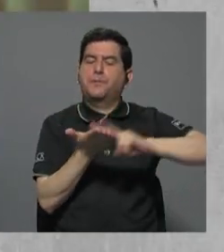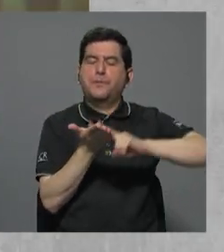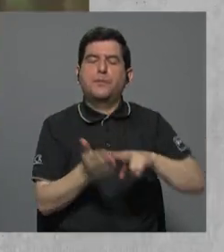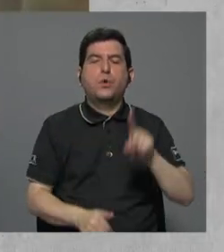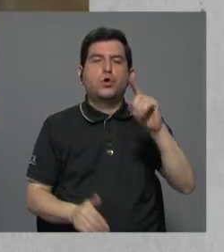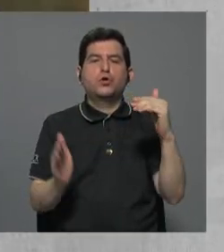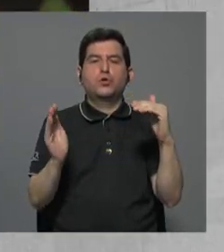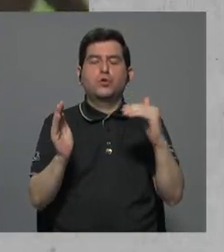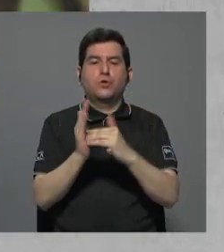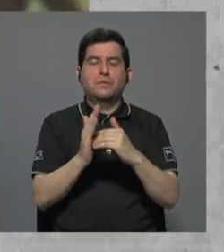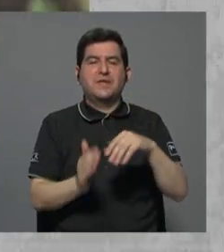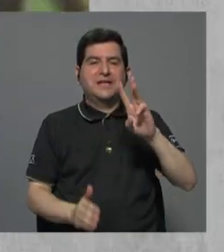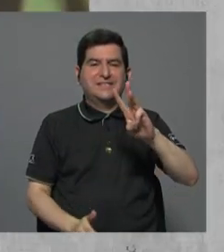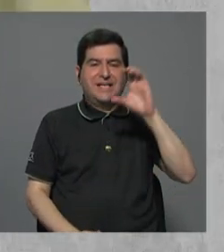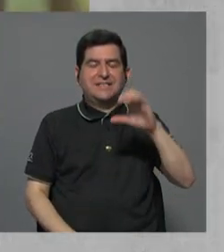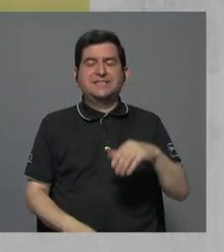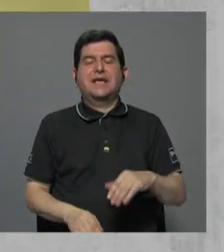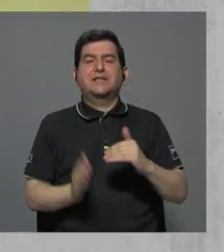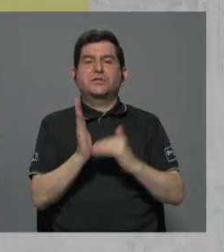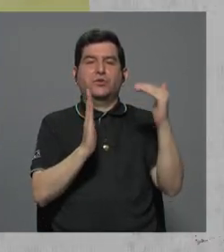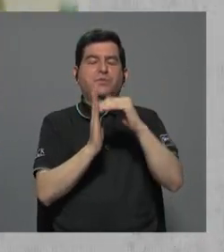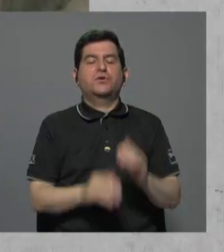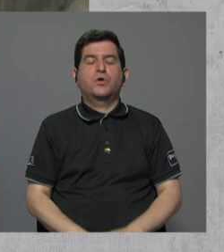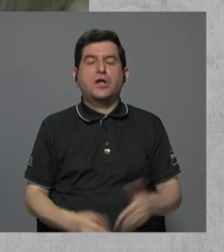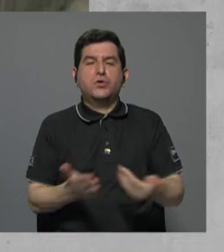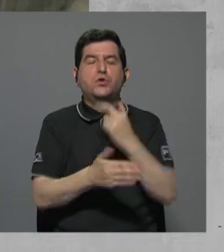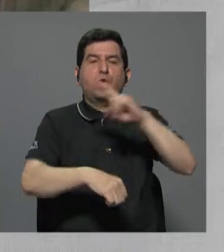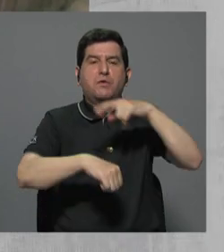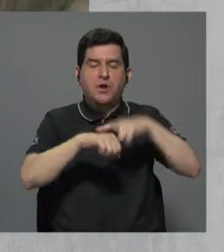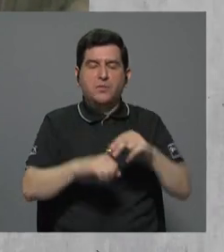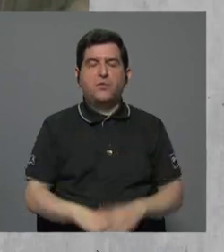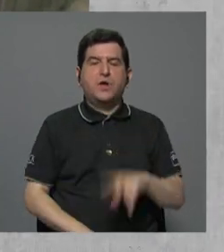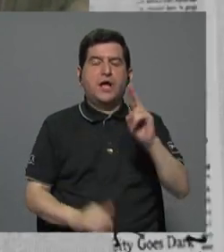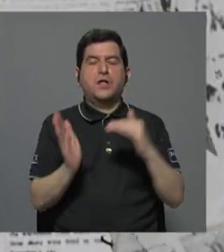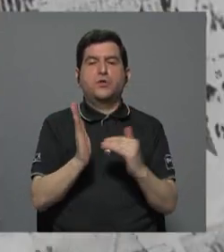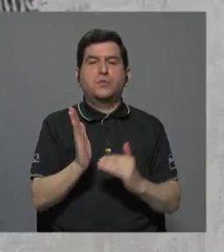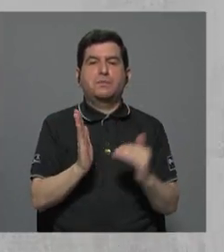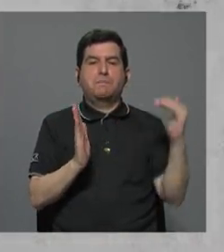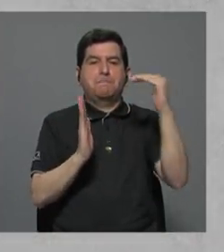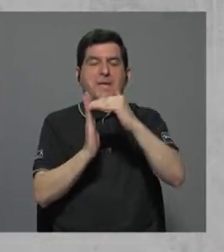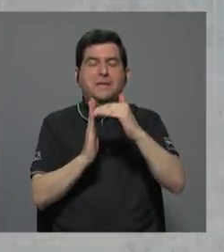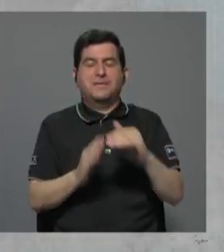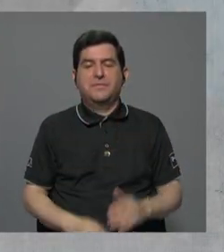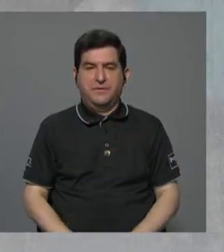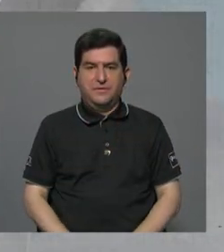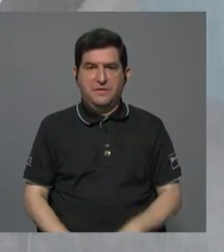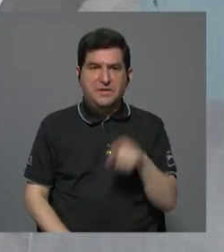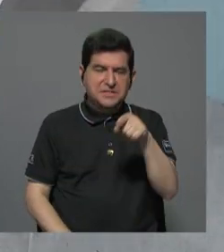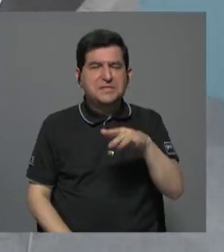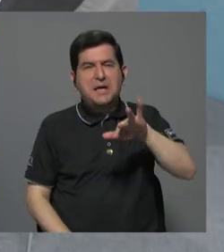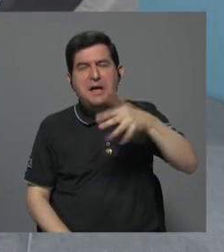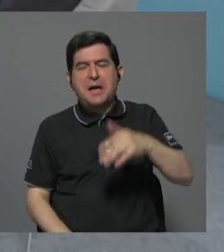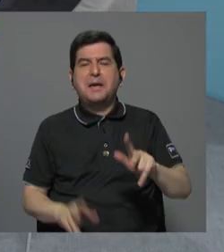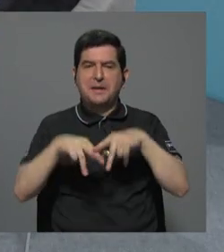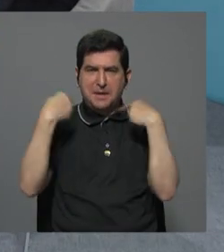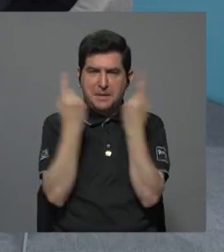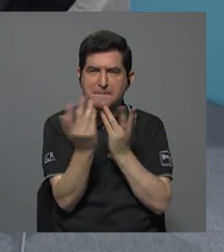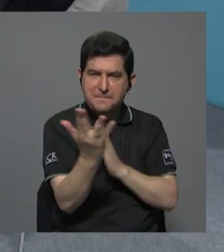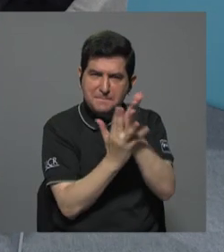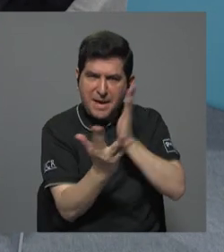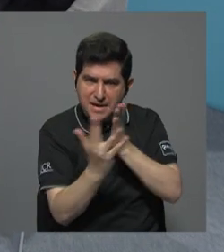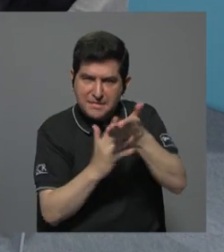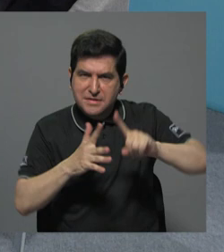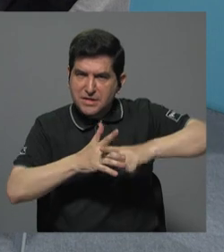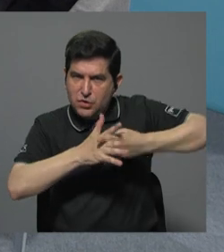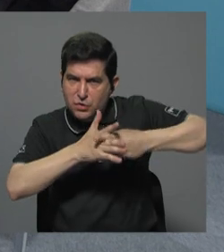2.600 millones nueva república 2000 millones la unidad social cristiana con mil millones por ahí anda un poco los partidos que han ido accediendo este